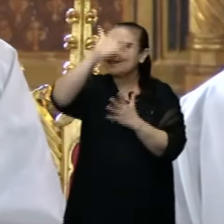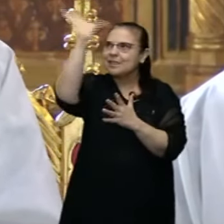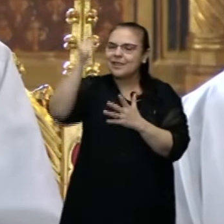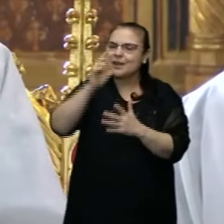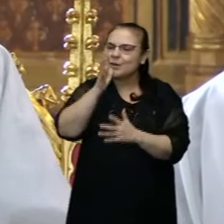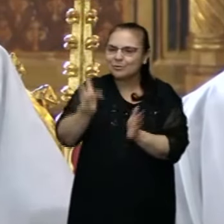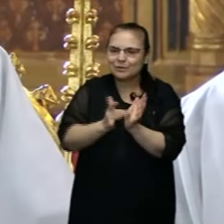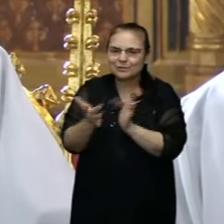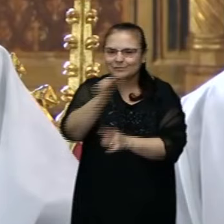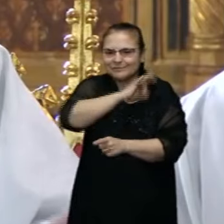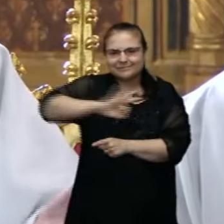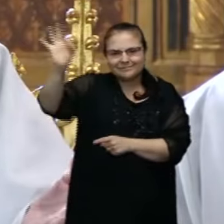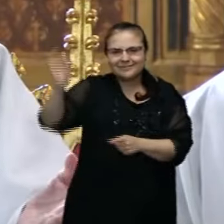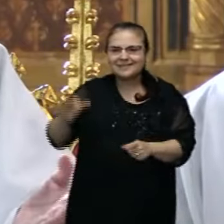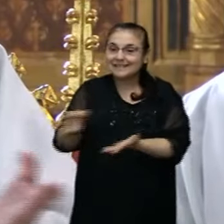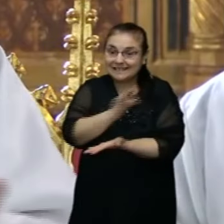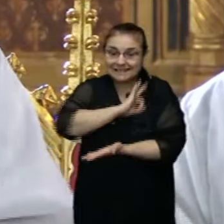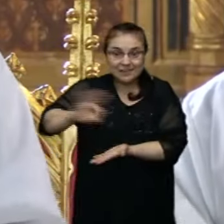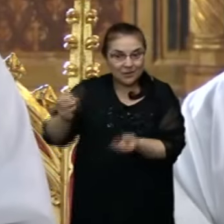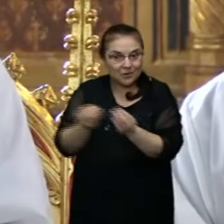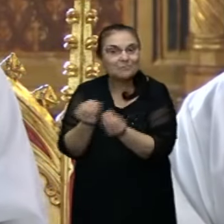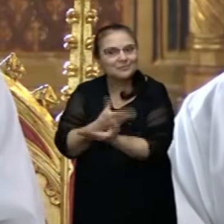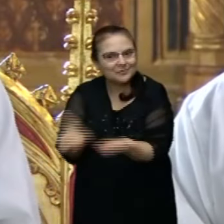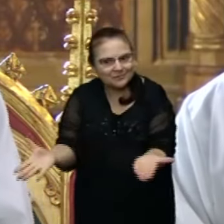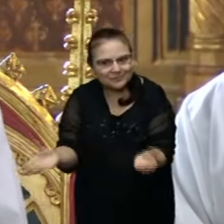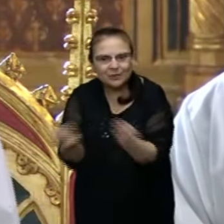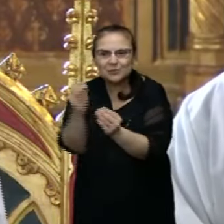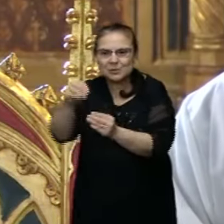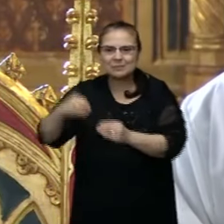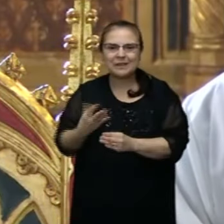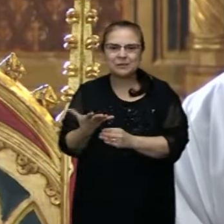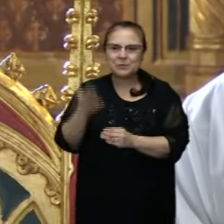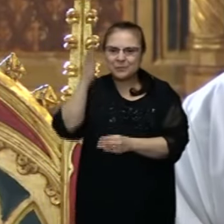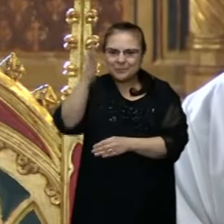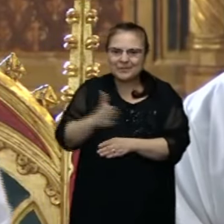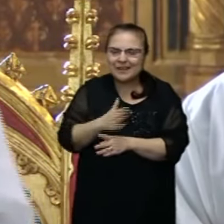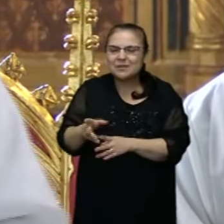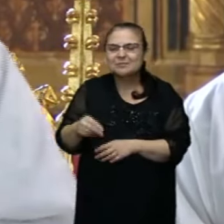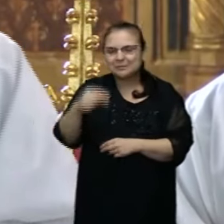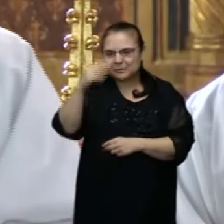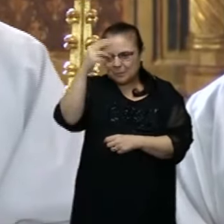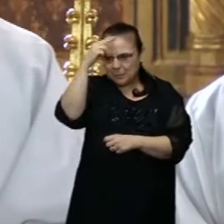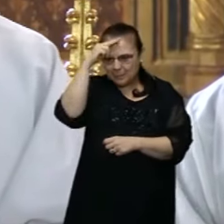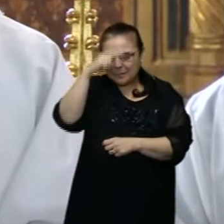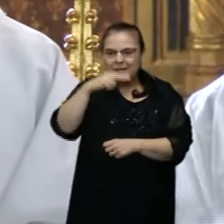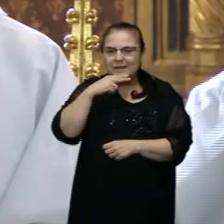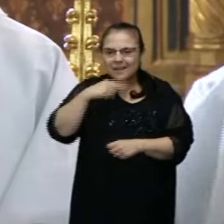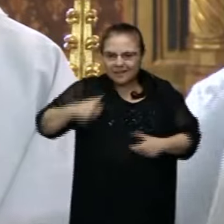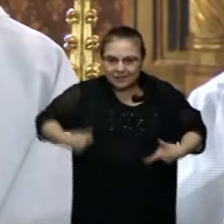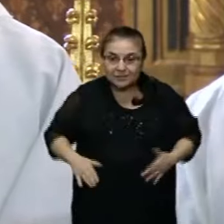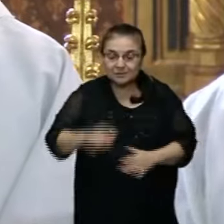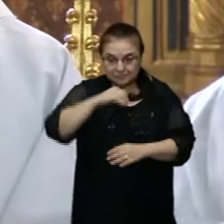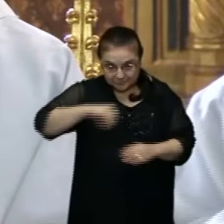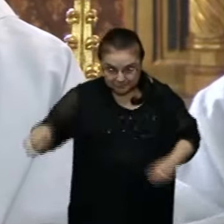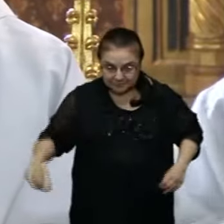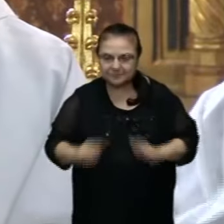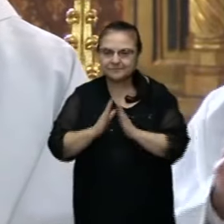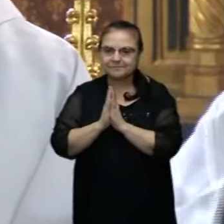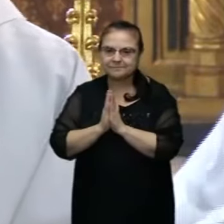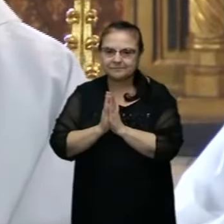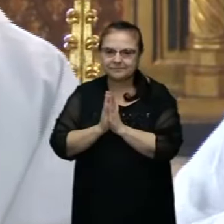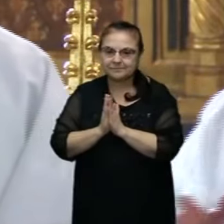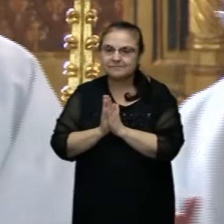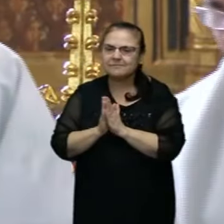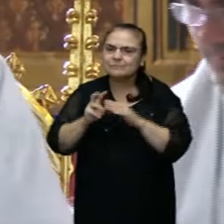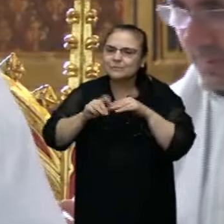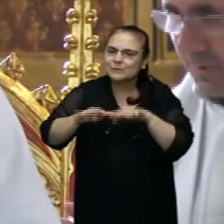Señor. El Señor esté con vosotros. Y la bendición de Dios Todopoderoso, Padre, Hijo y Espíritu